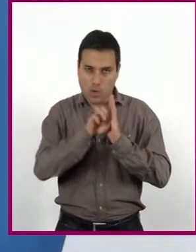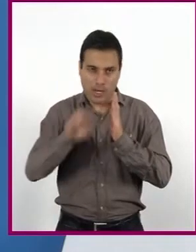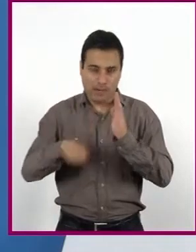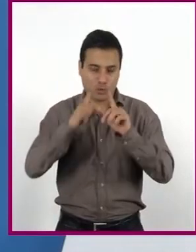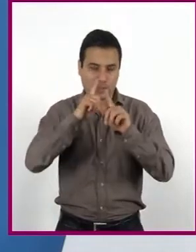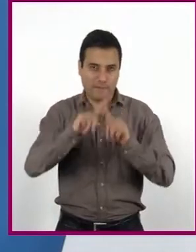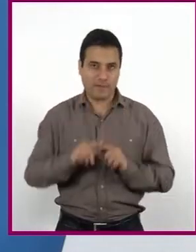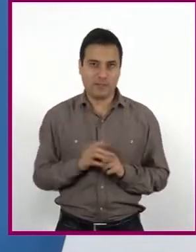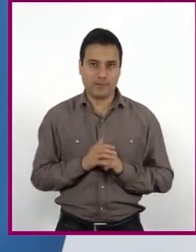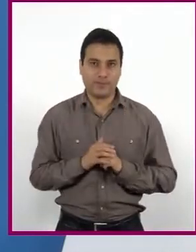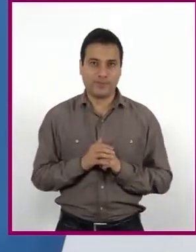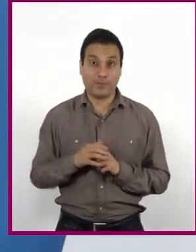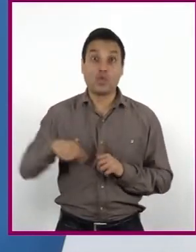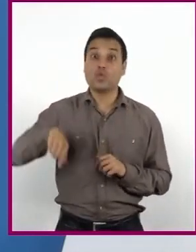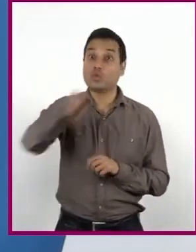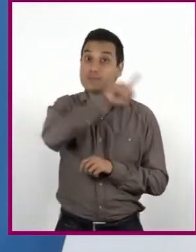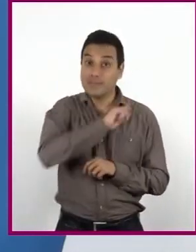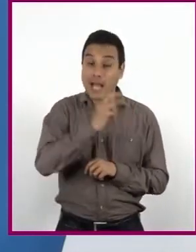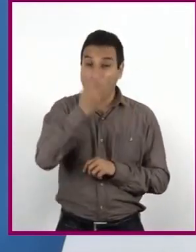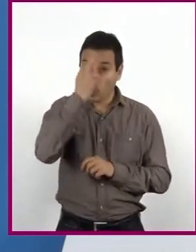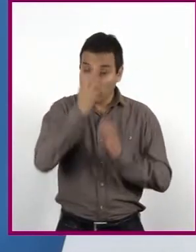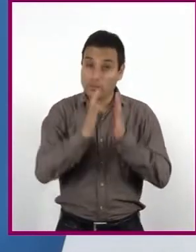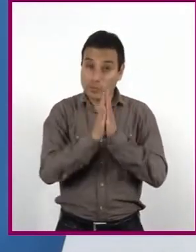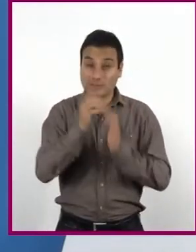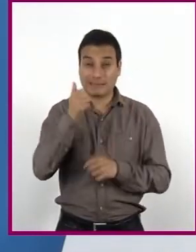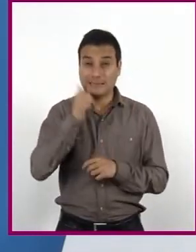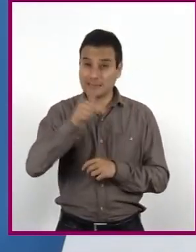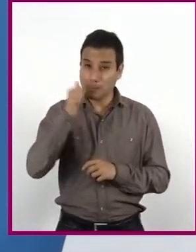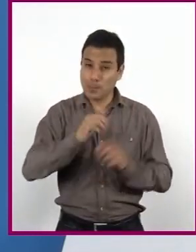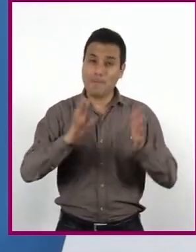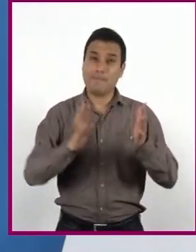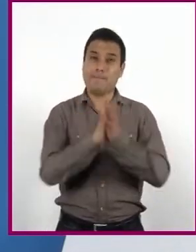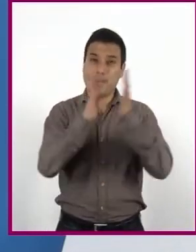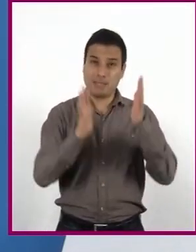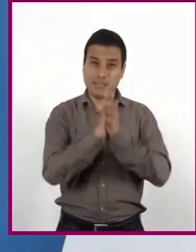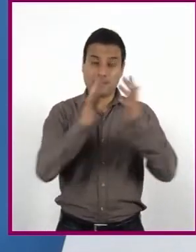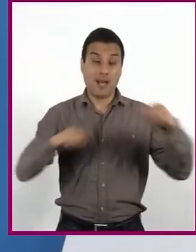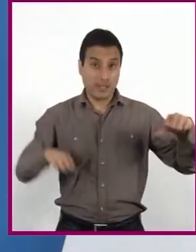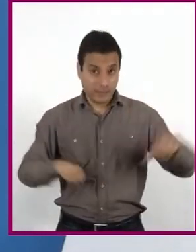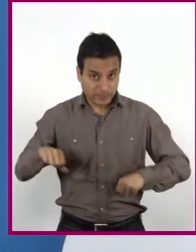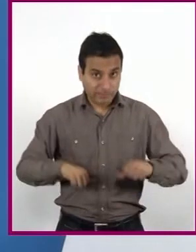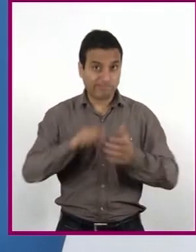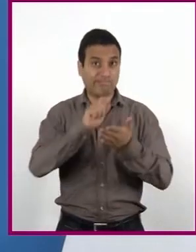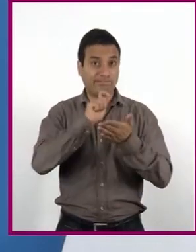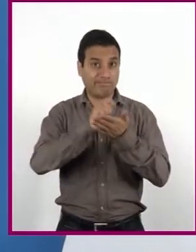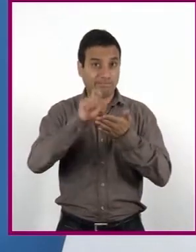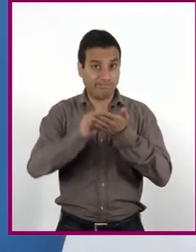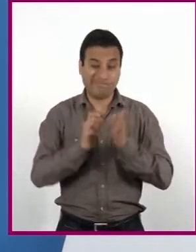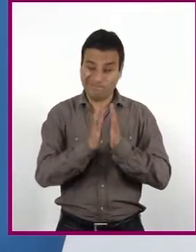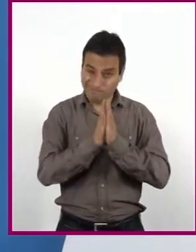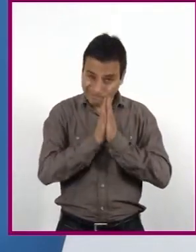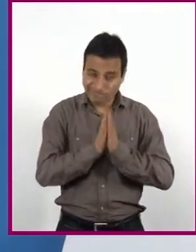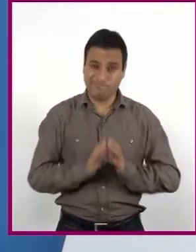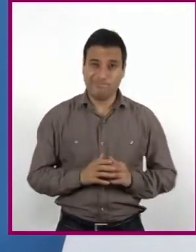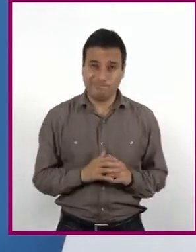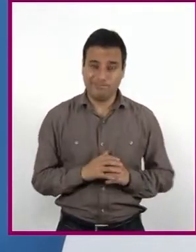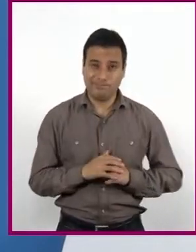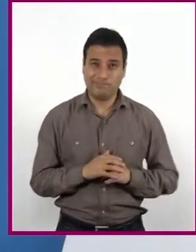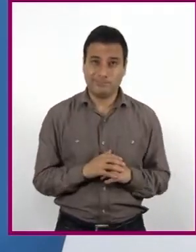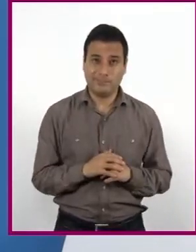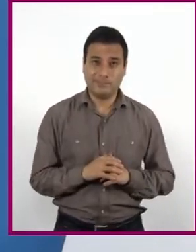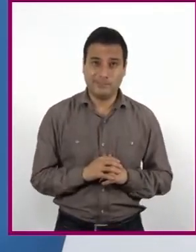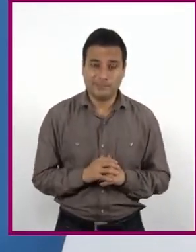en casa, recuerden que es importante participar en las actividades que les vamos a proponer a lo largo de la